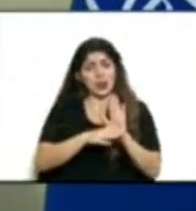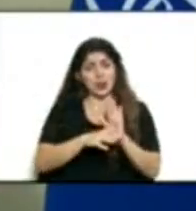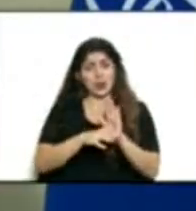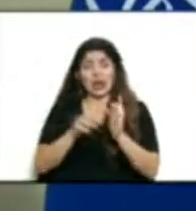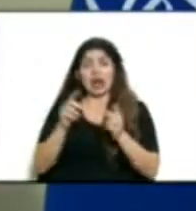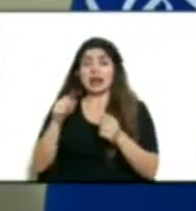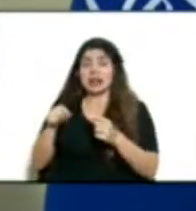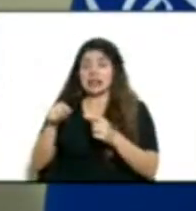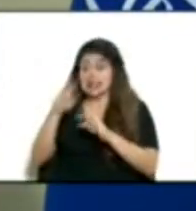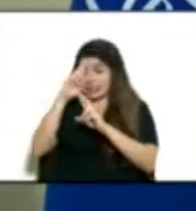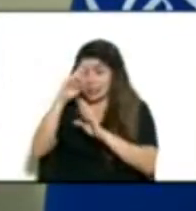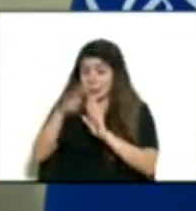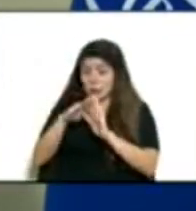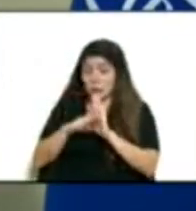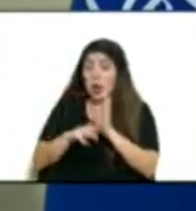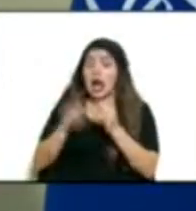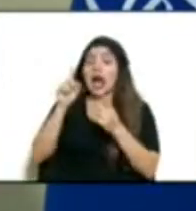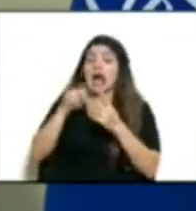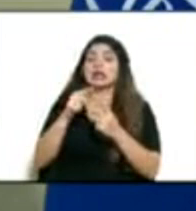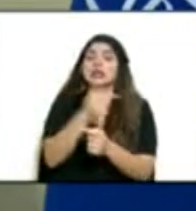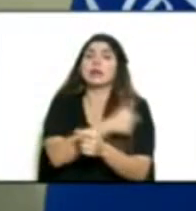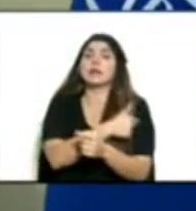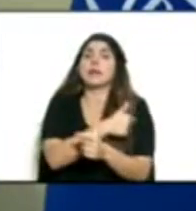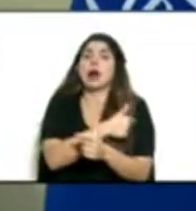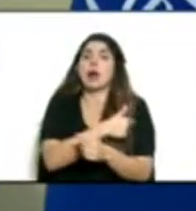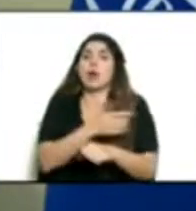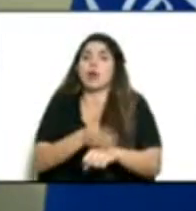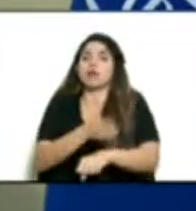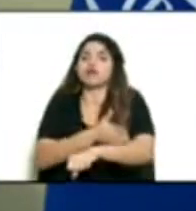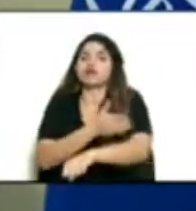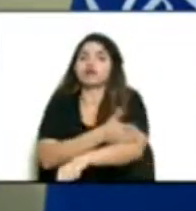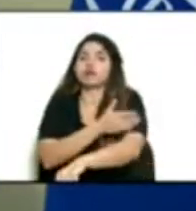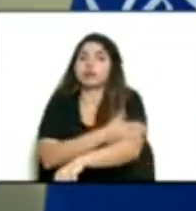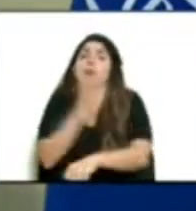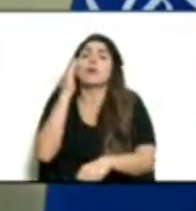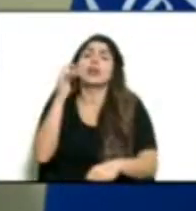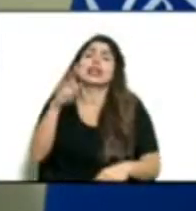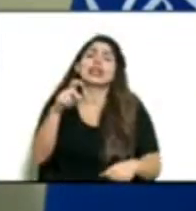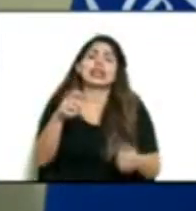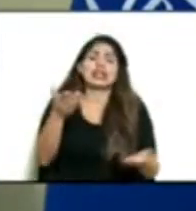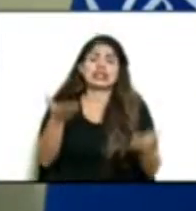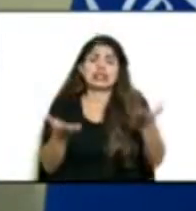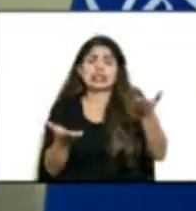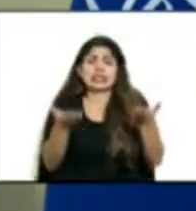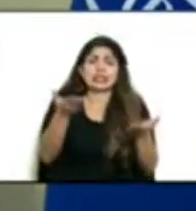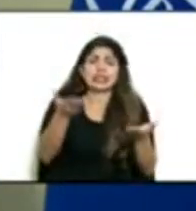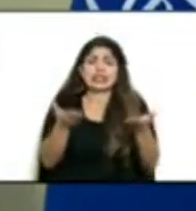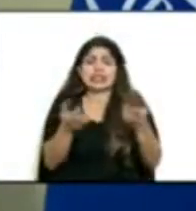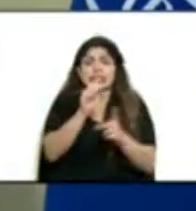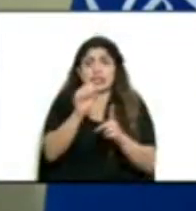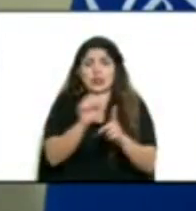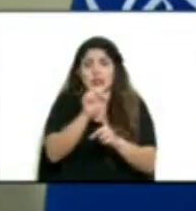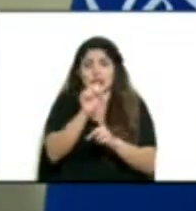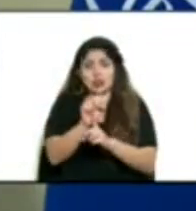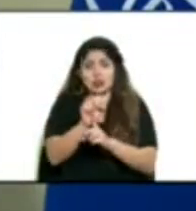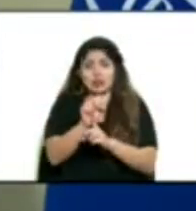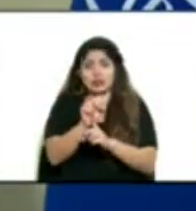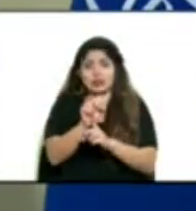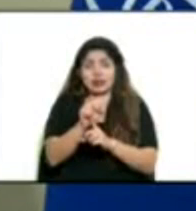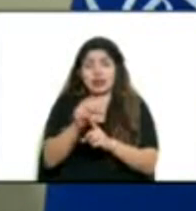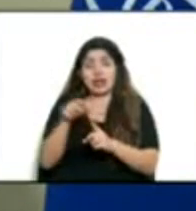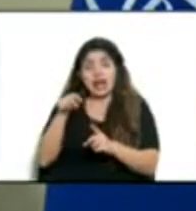vacunación con el fin de balancear justamente un poco más toda esta situación y basados en